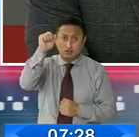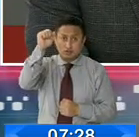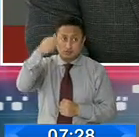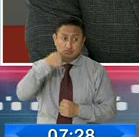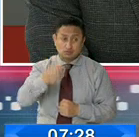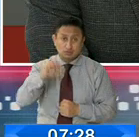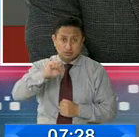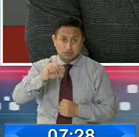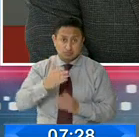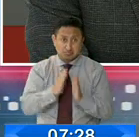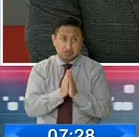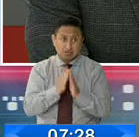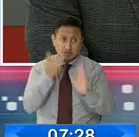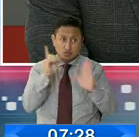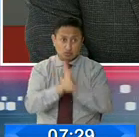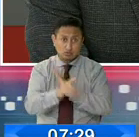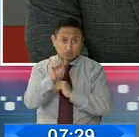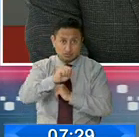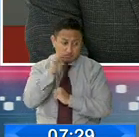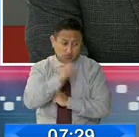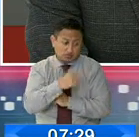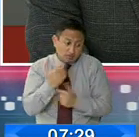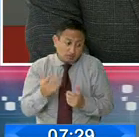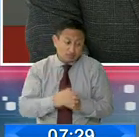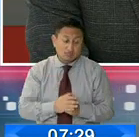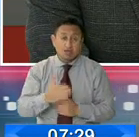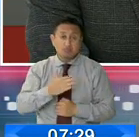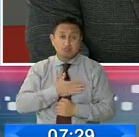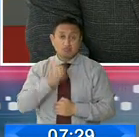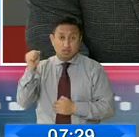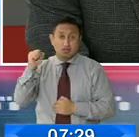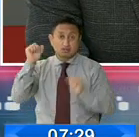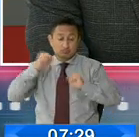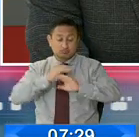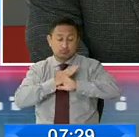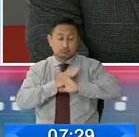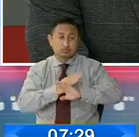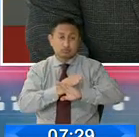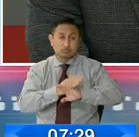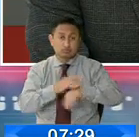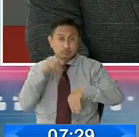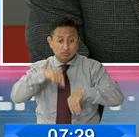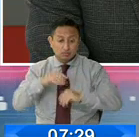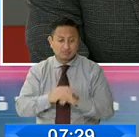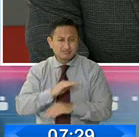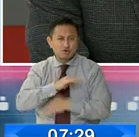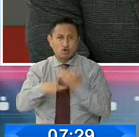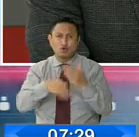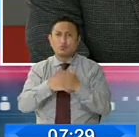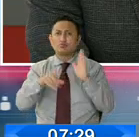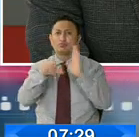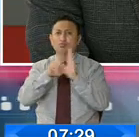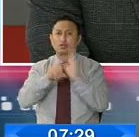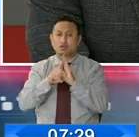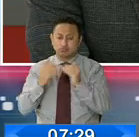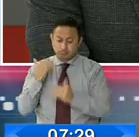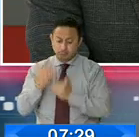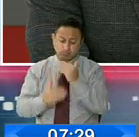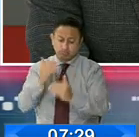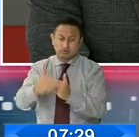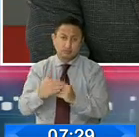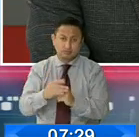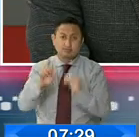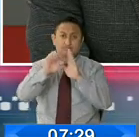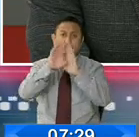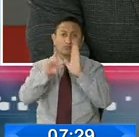sus recursos, sus denuncias. Nosotros tenemos derecho a defendernos, hemos actuado de acuerdo a la ley, con el